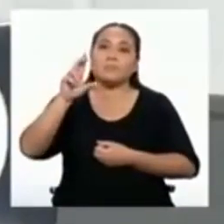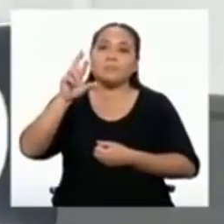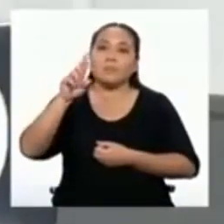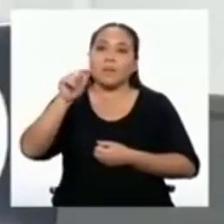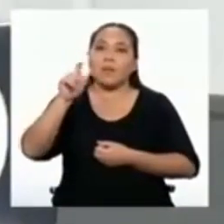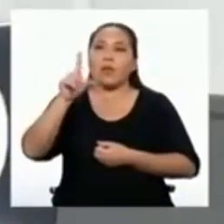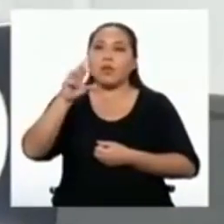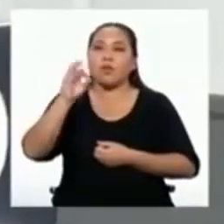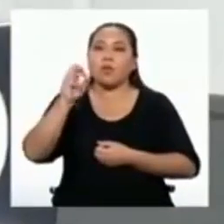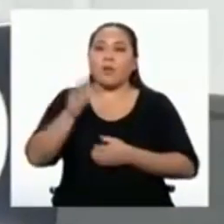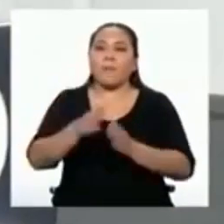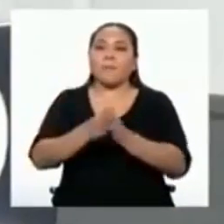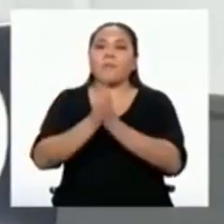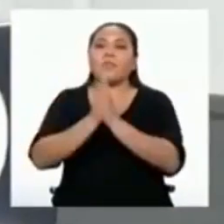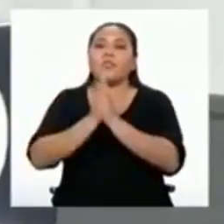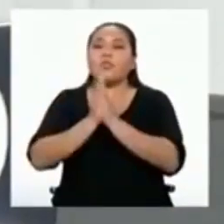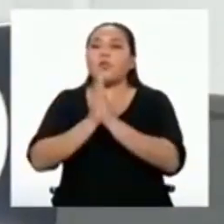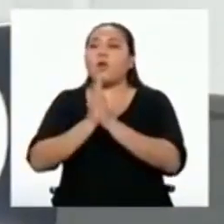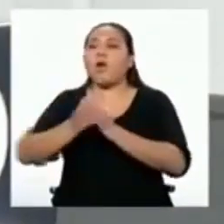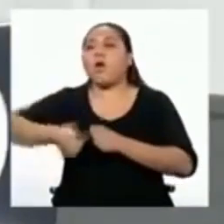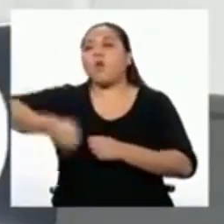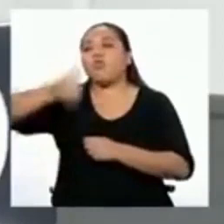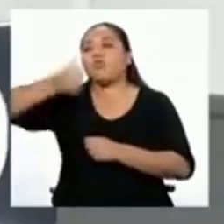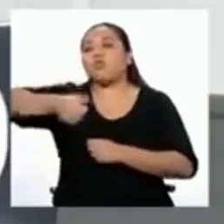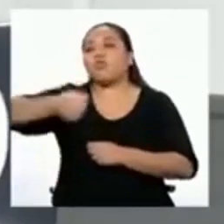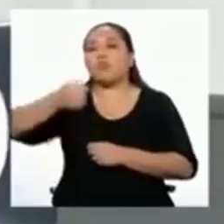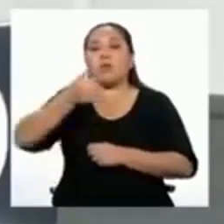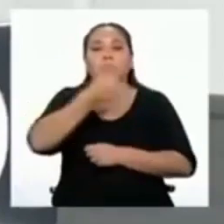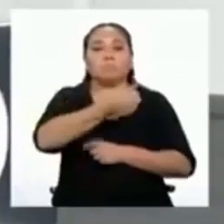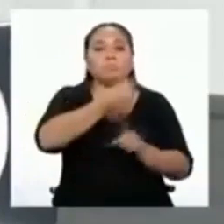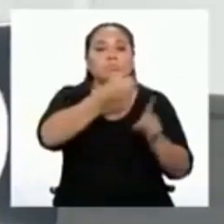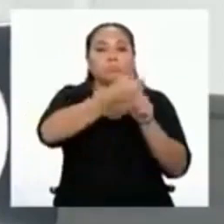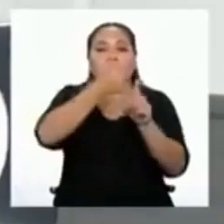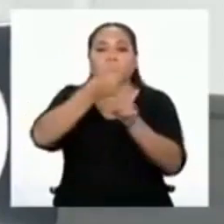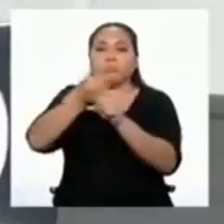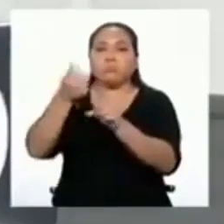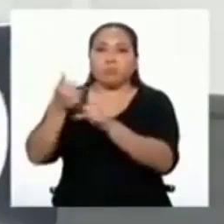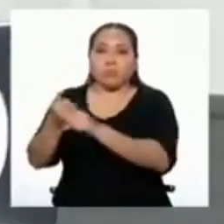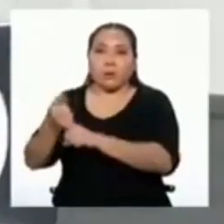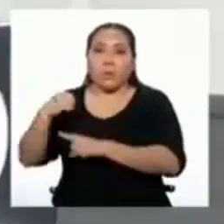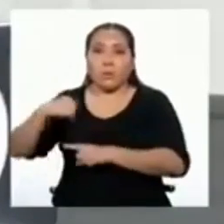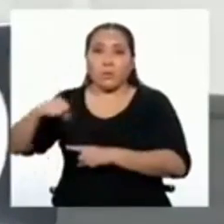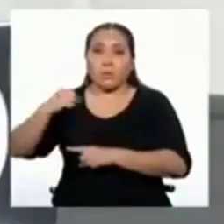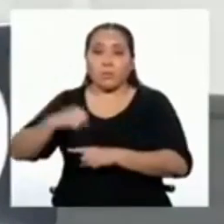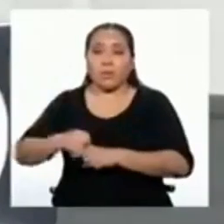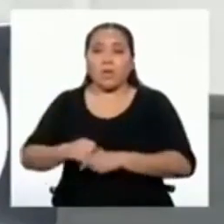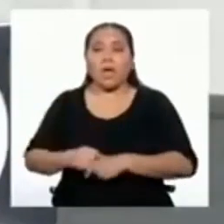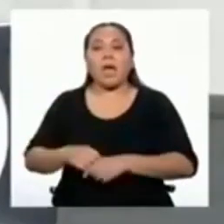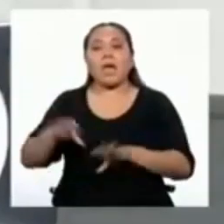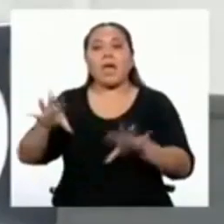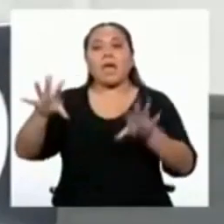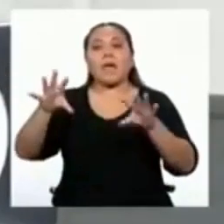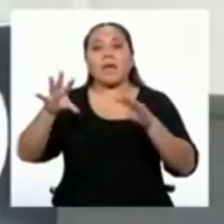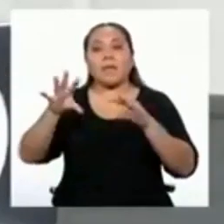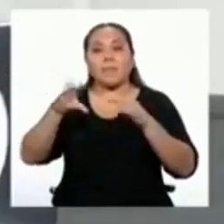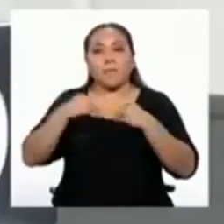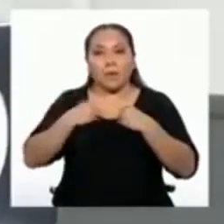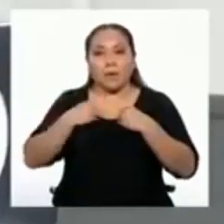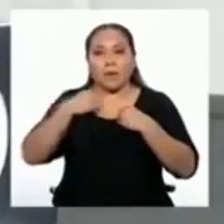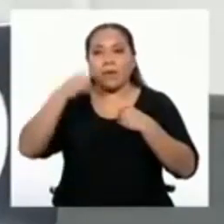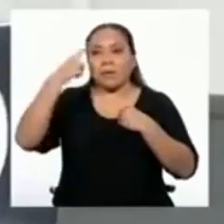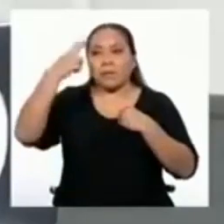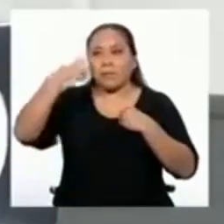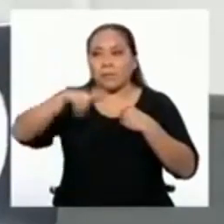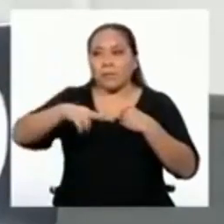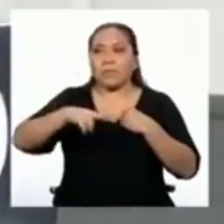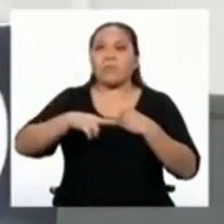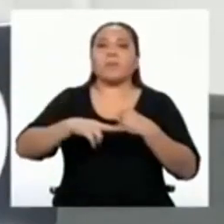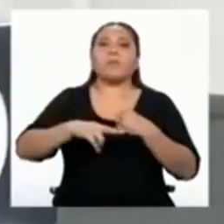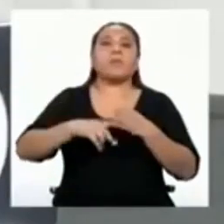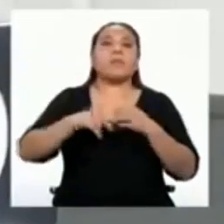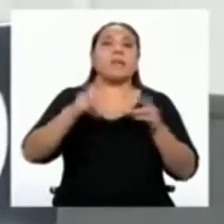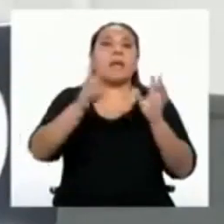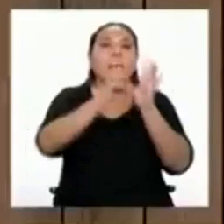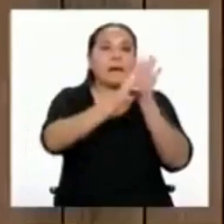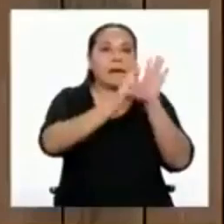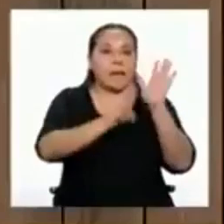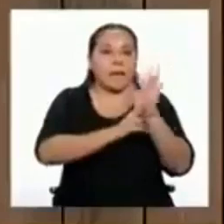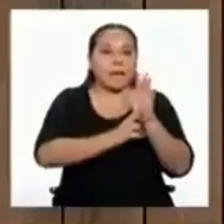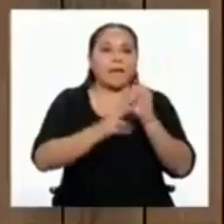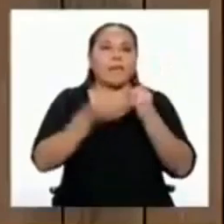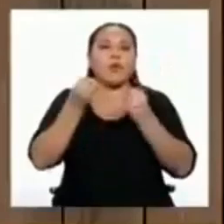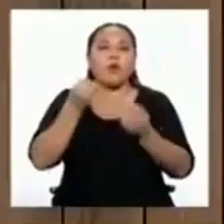a las autoridades de los gobiernos locales que cumplan con las reglas y recomendaciones para comprar y distribuir las canastas